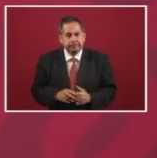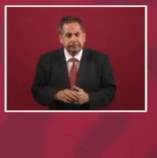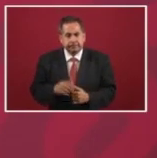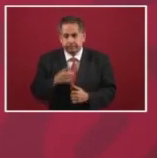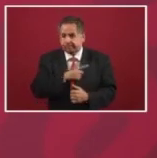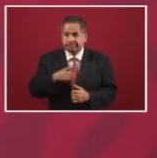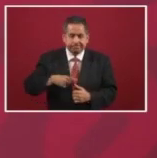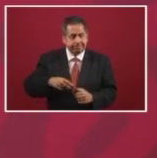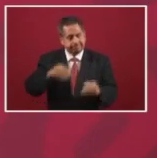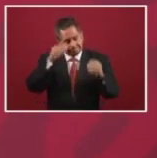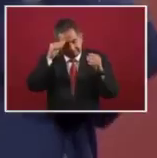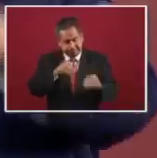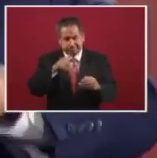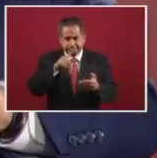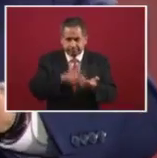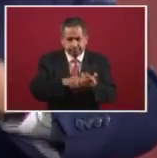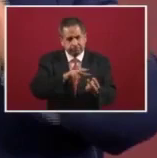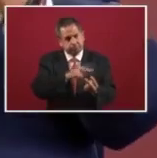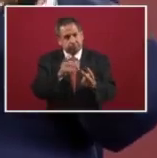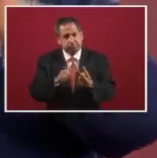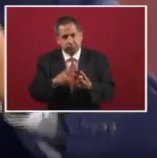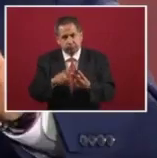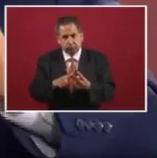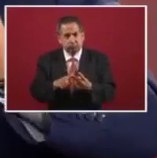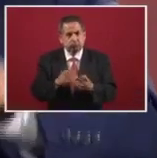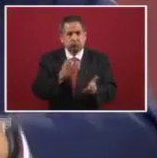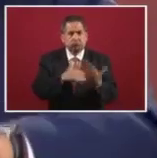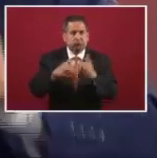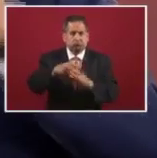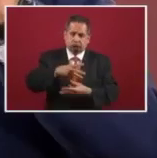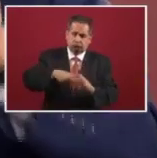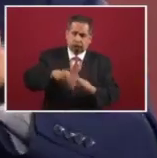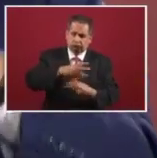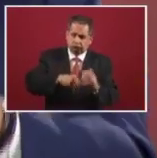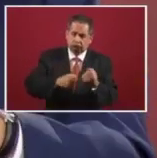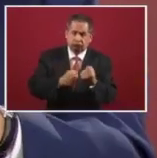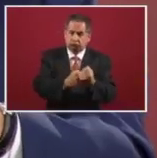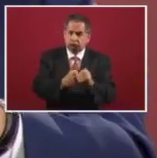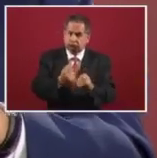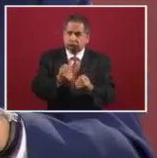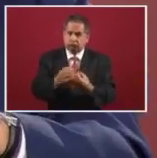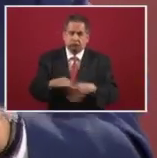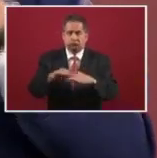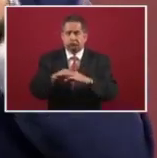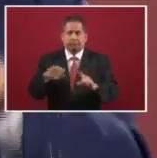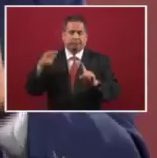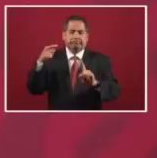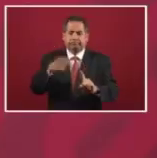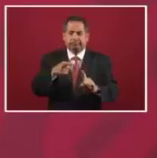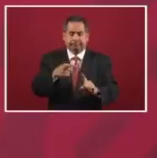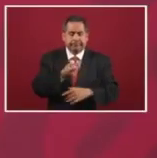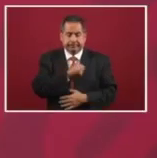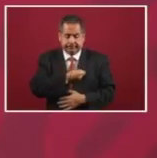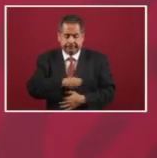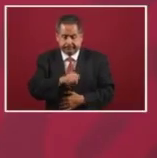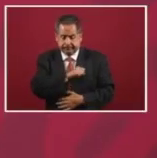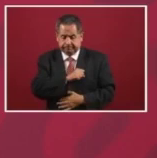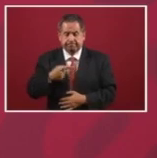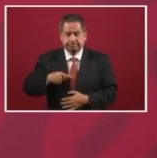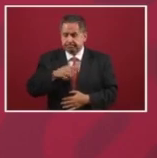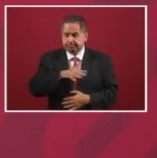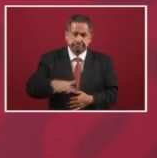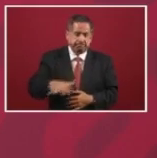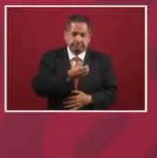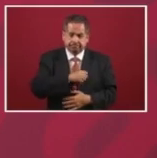de que debemos de optar por el desarrollo sustentable y que lo principal es la salud del pueblo.